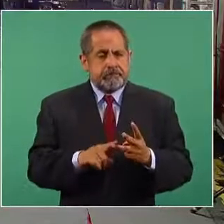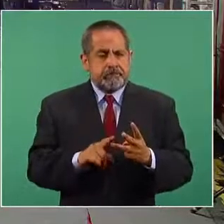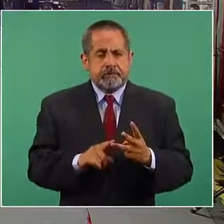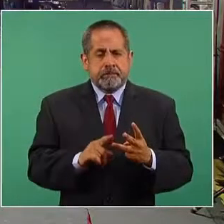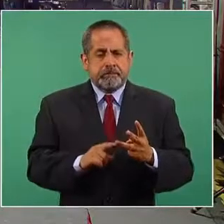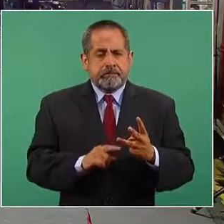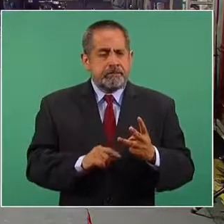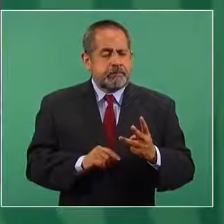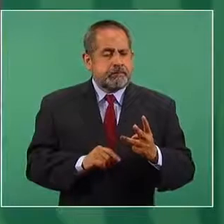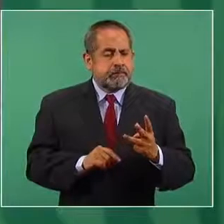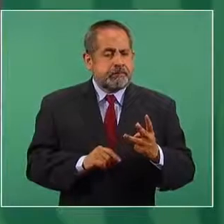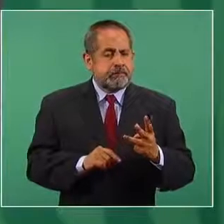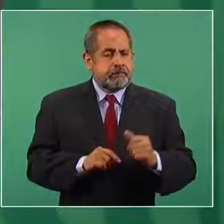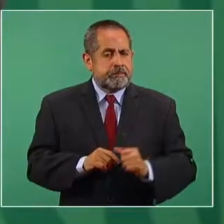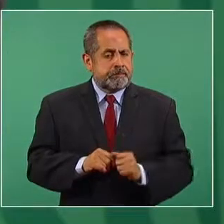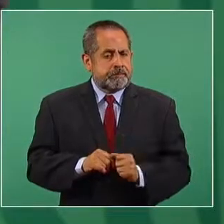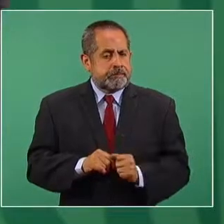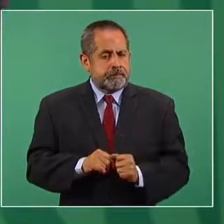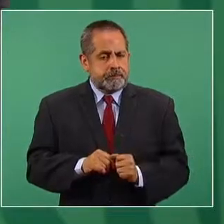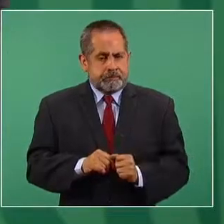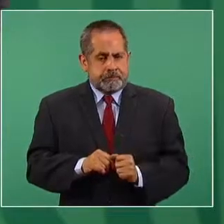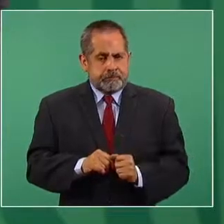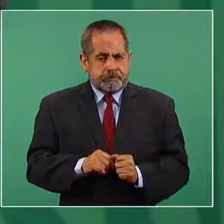tratamos el tema de